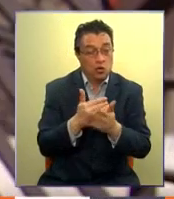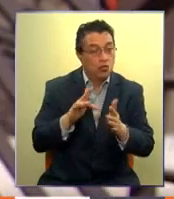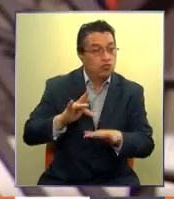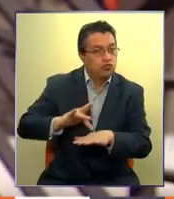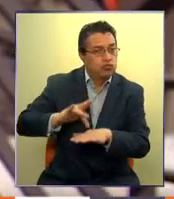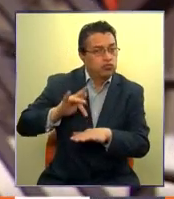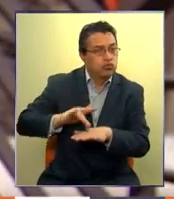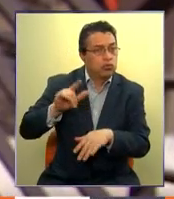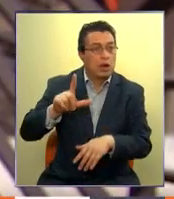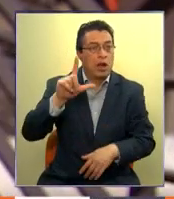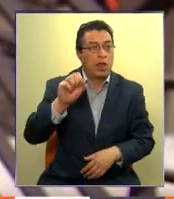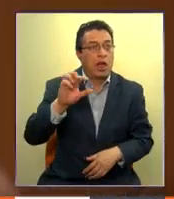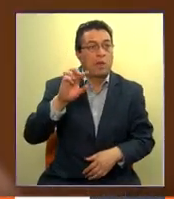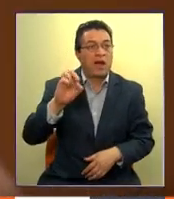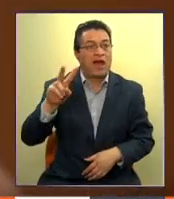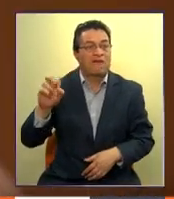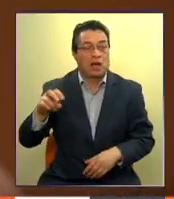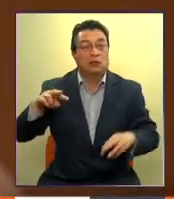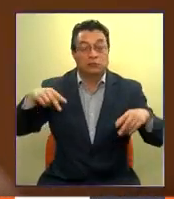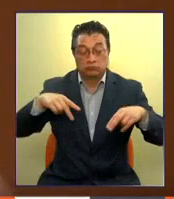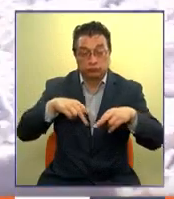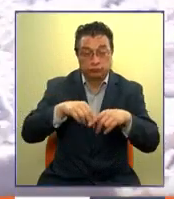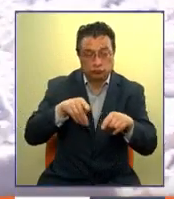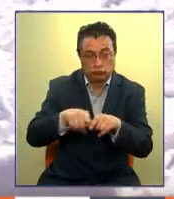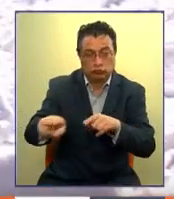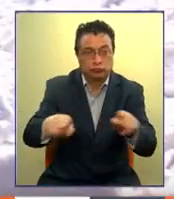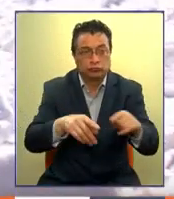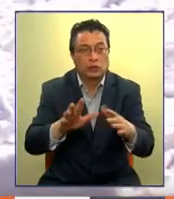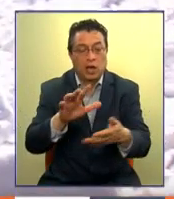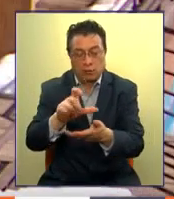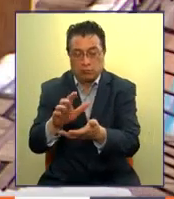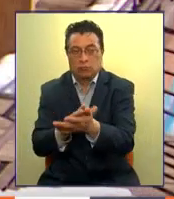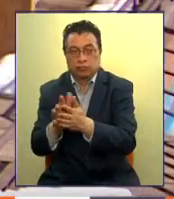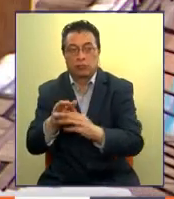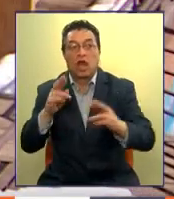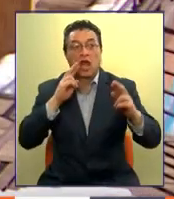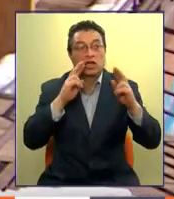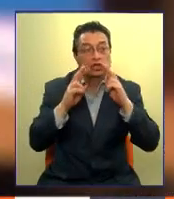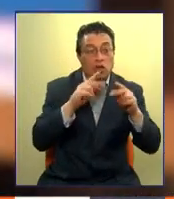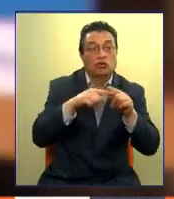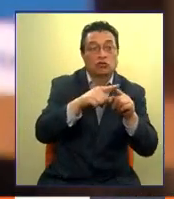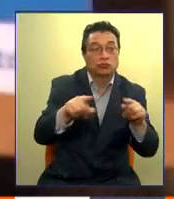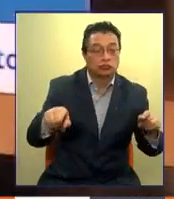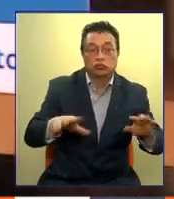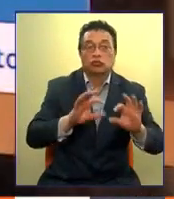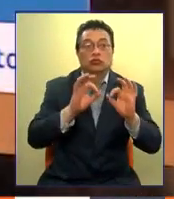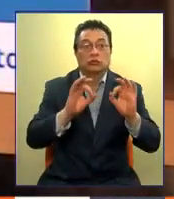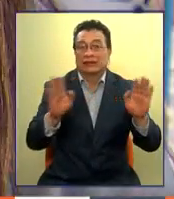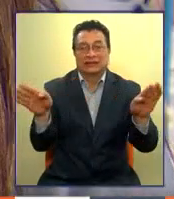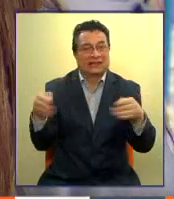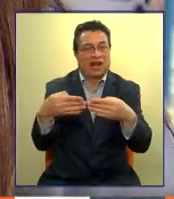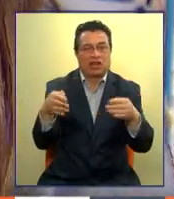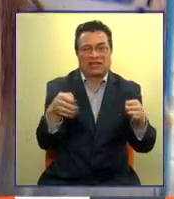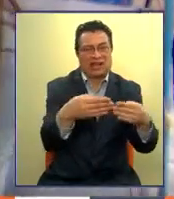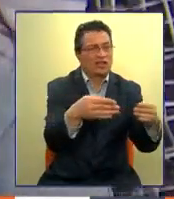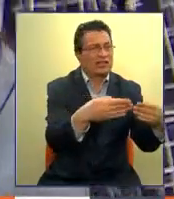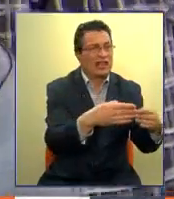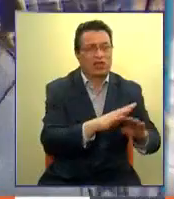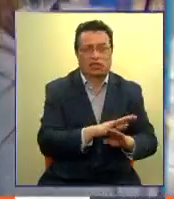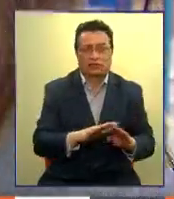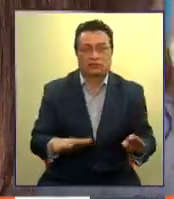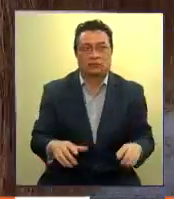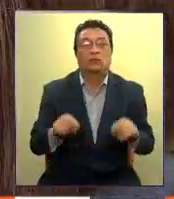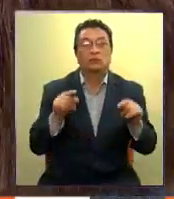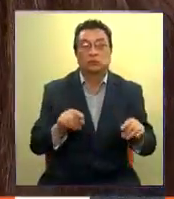Parva. Señalización de tránsito peatonal, puntos de alcohol gel y restaurantes rental, entre otros, completamente cerrados. Acá está